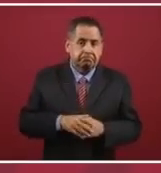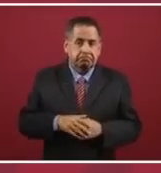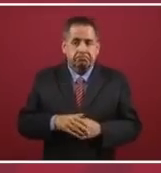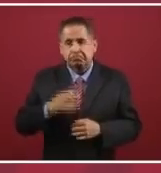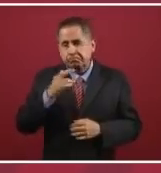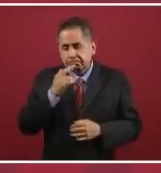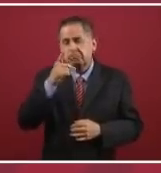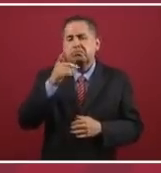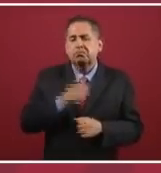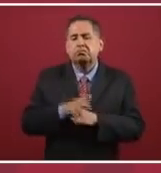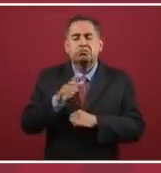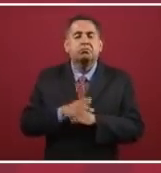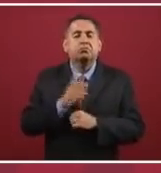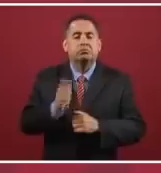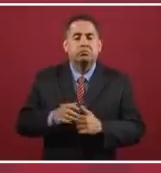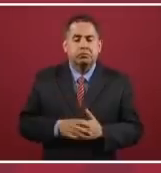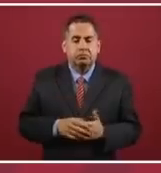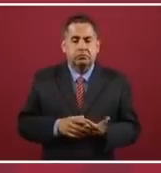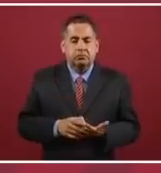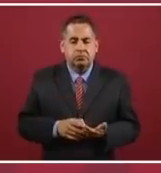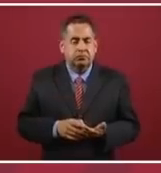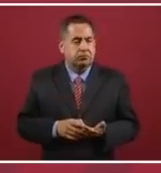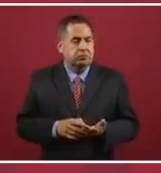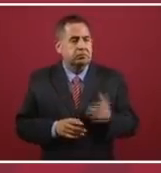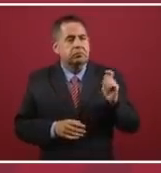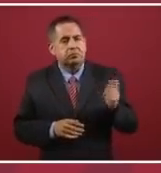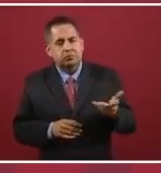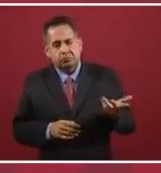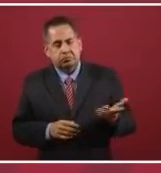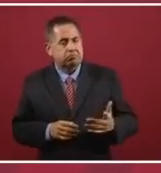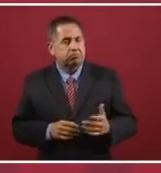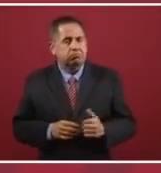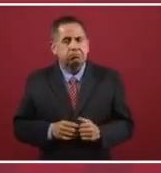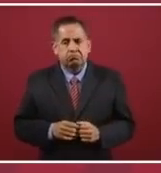eficaz una denuncia